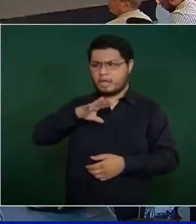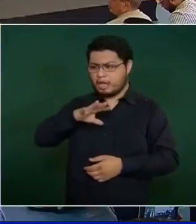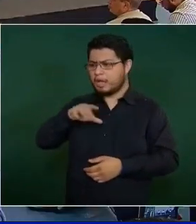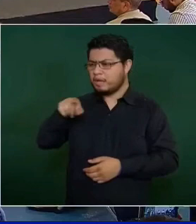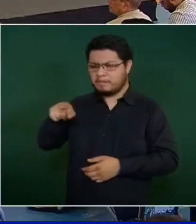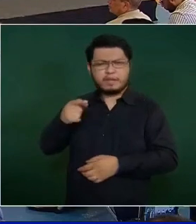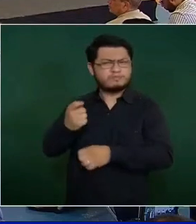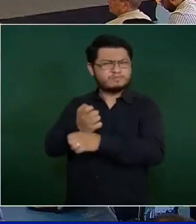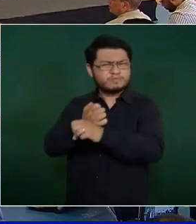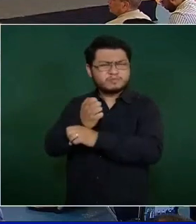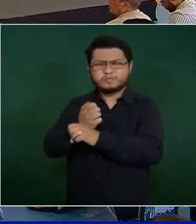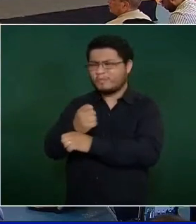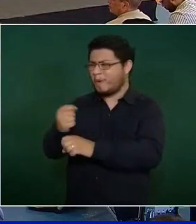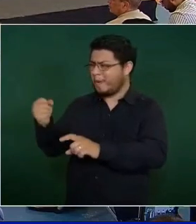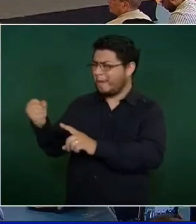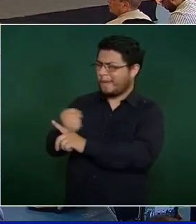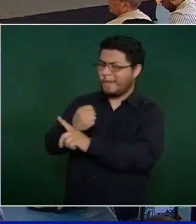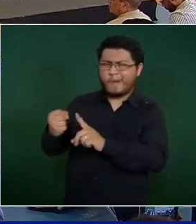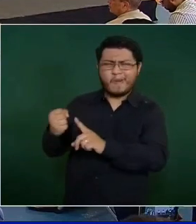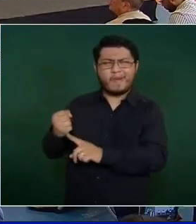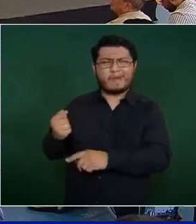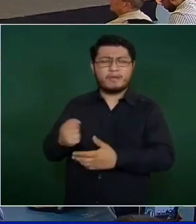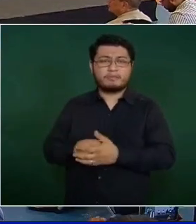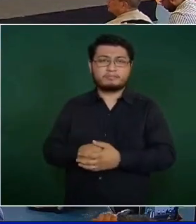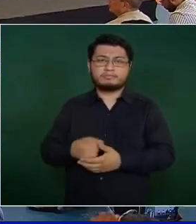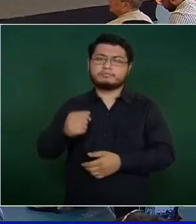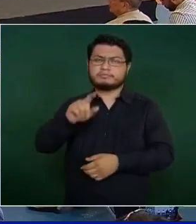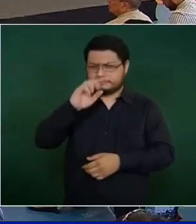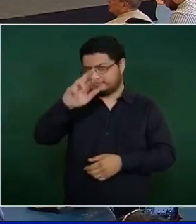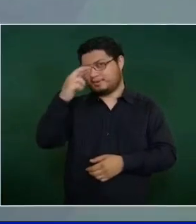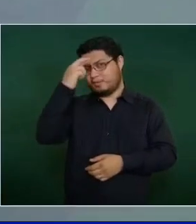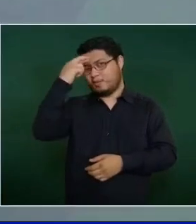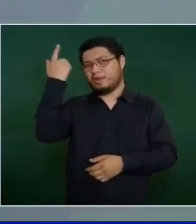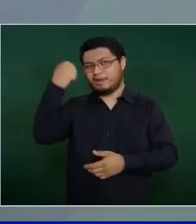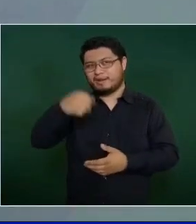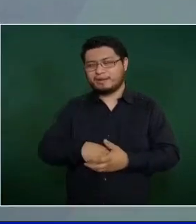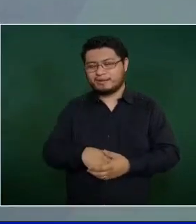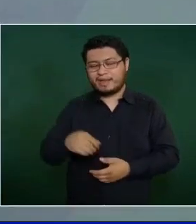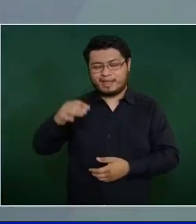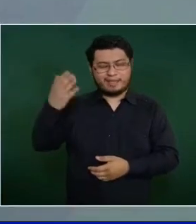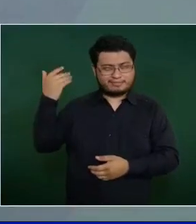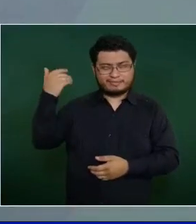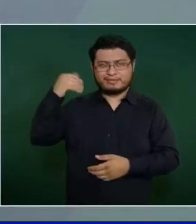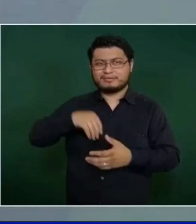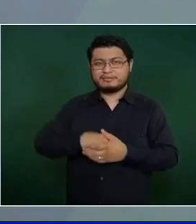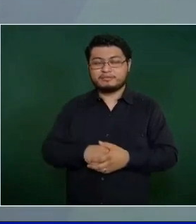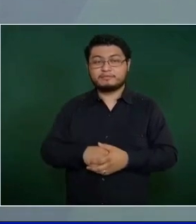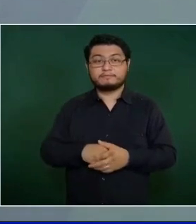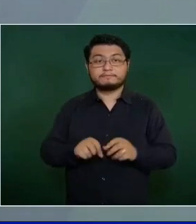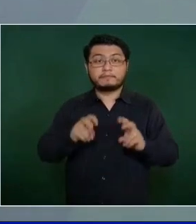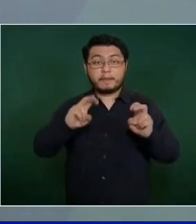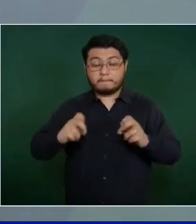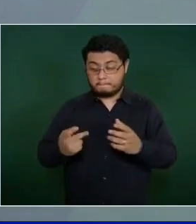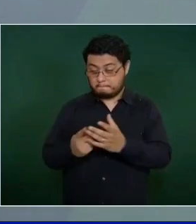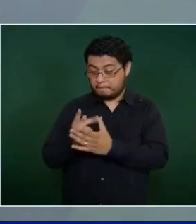había esclavitud. O sea, el auge del Enequén, ese progreso,